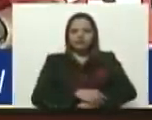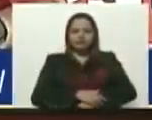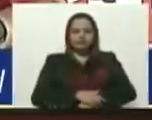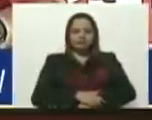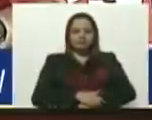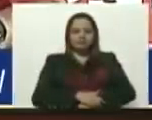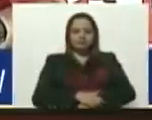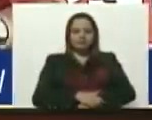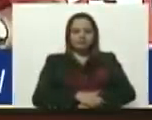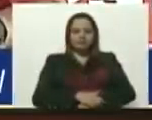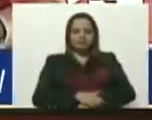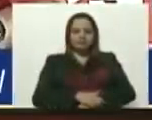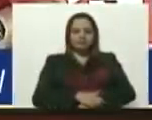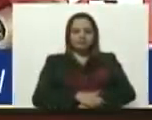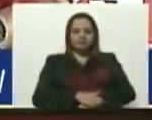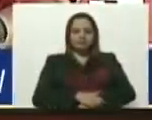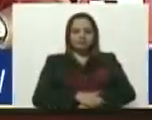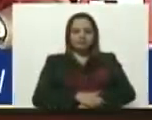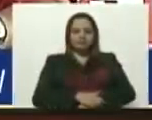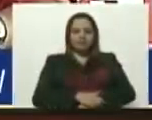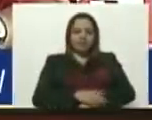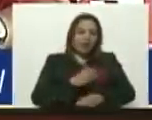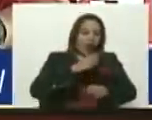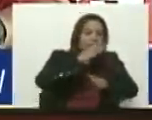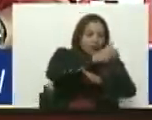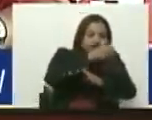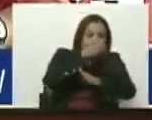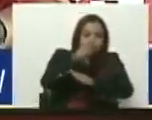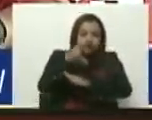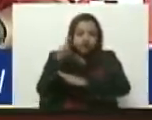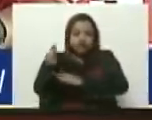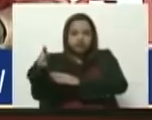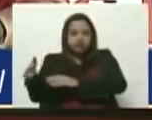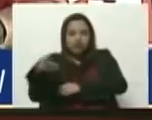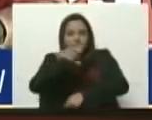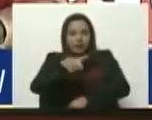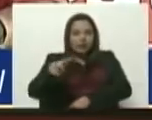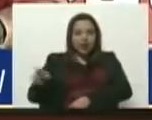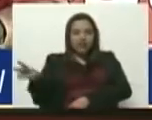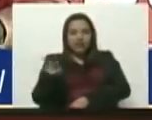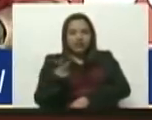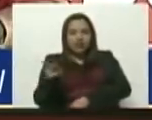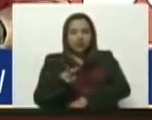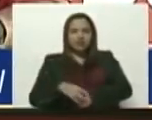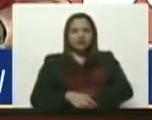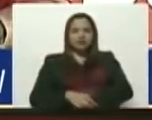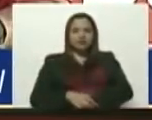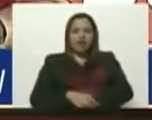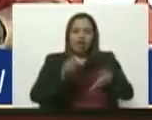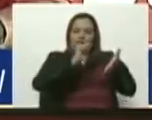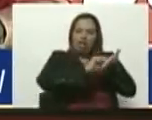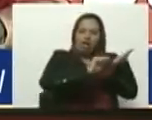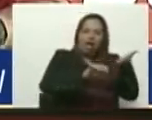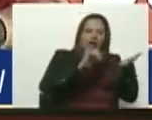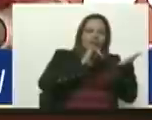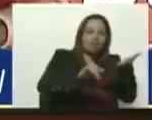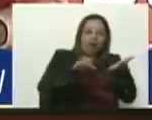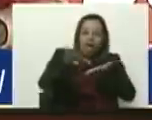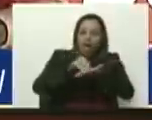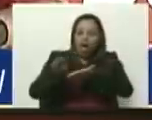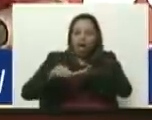hemos estado visitando a los venezolanos y venezolanos levantando una información llevando nuestra mano